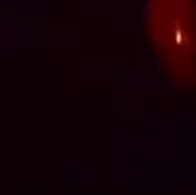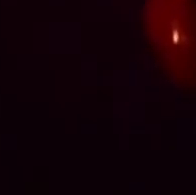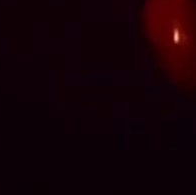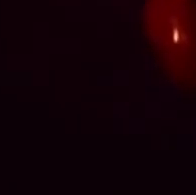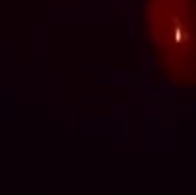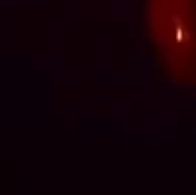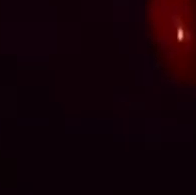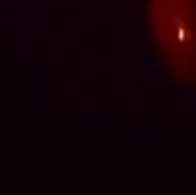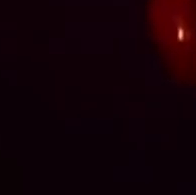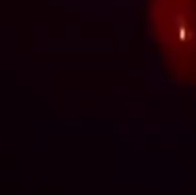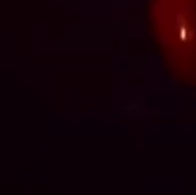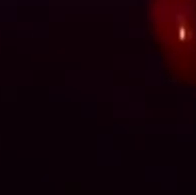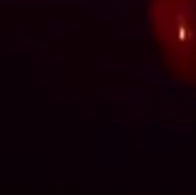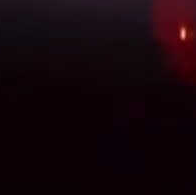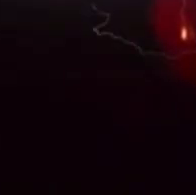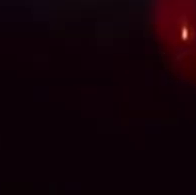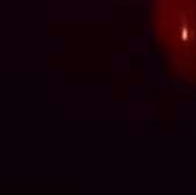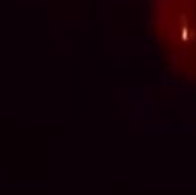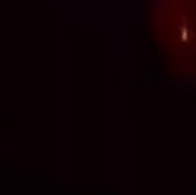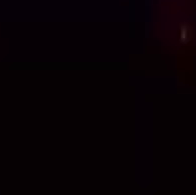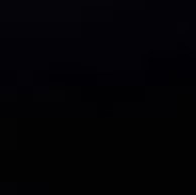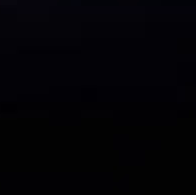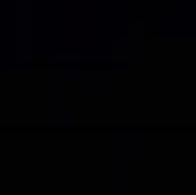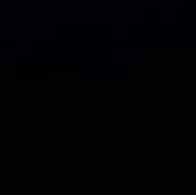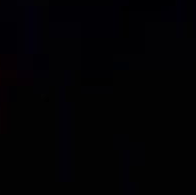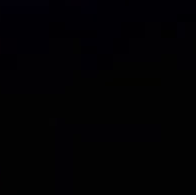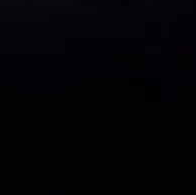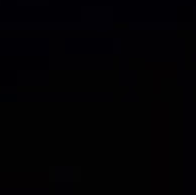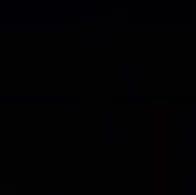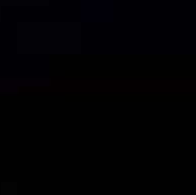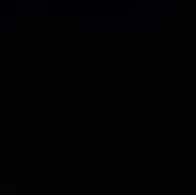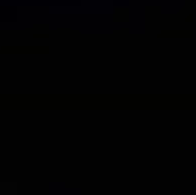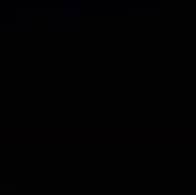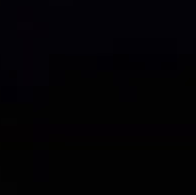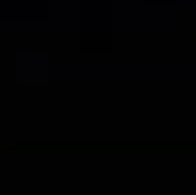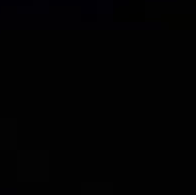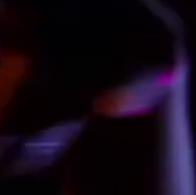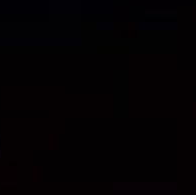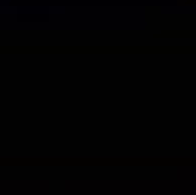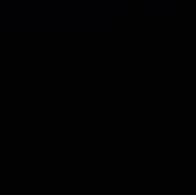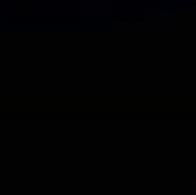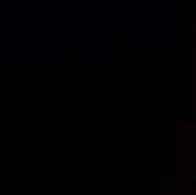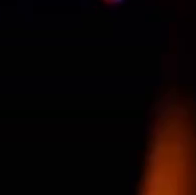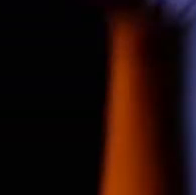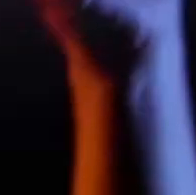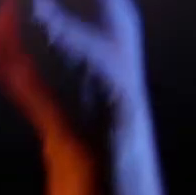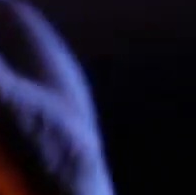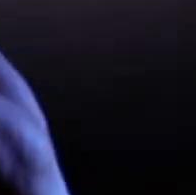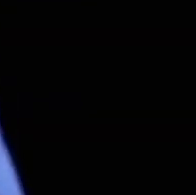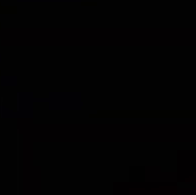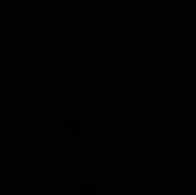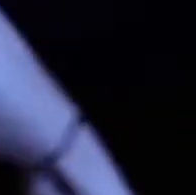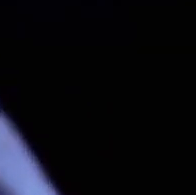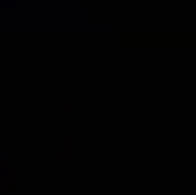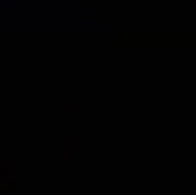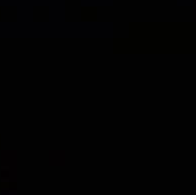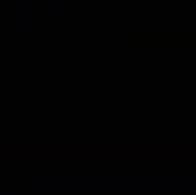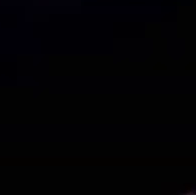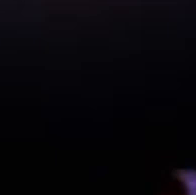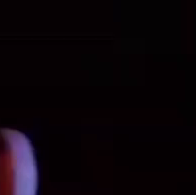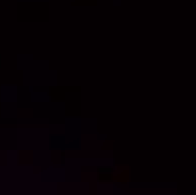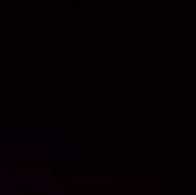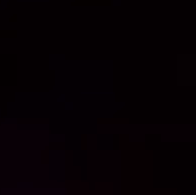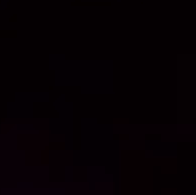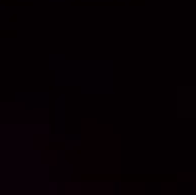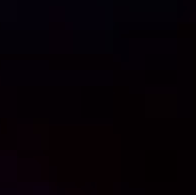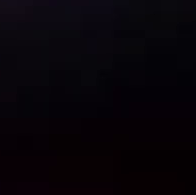Con natural encanto y mirada que hipnotiza, con solo un gesto comparten un secreto. Firme y segura como